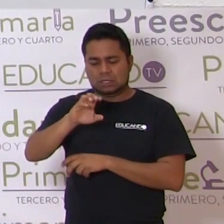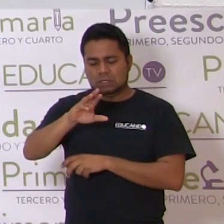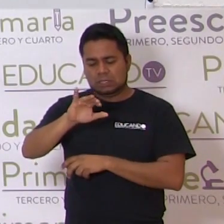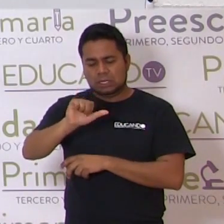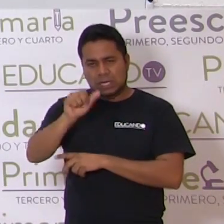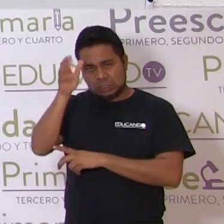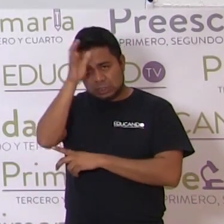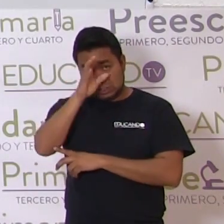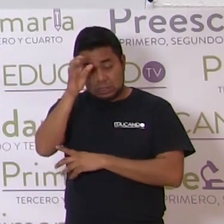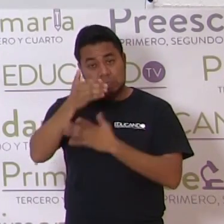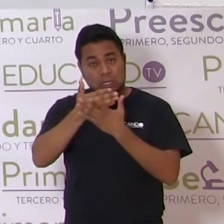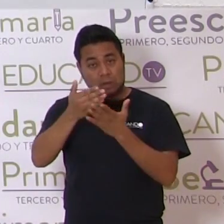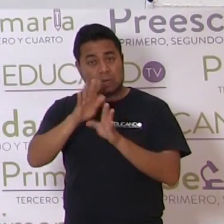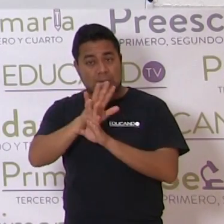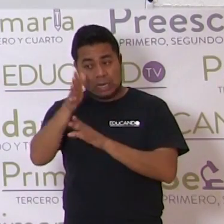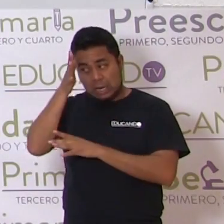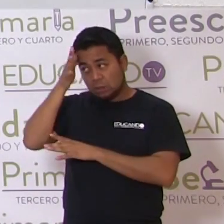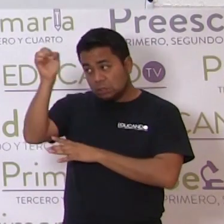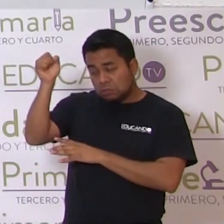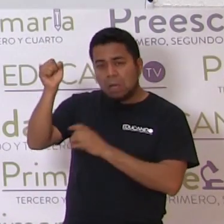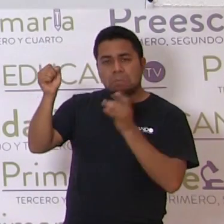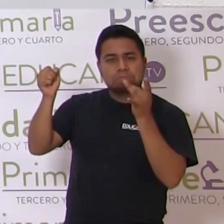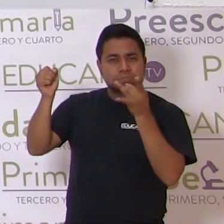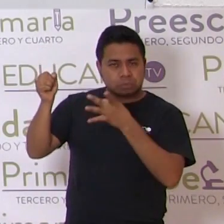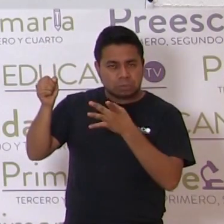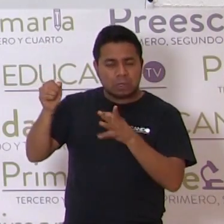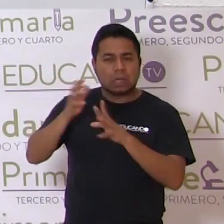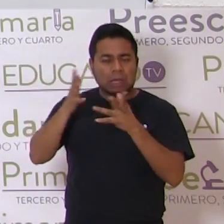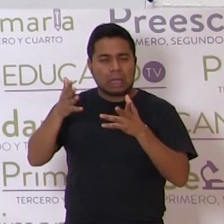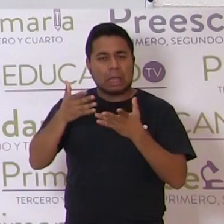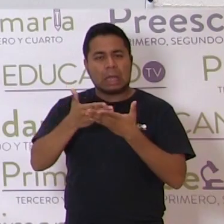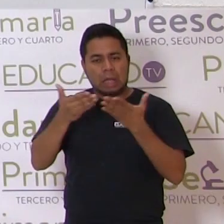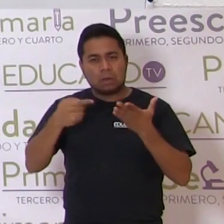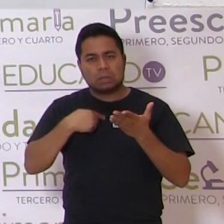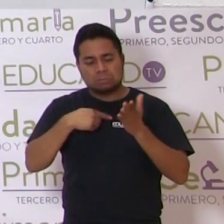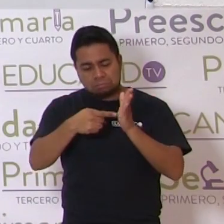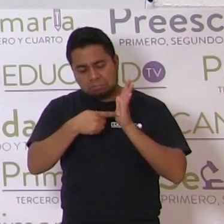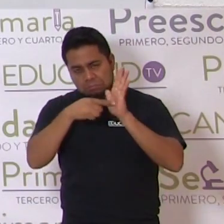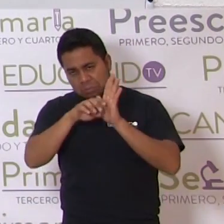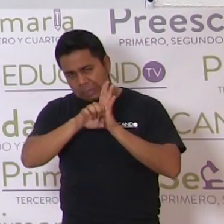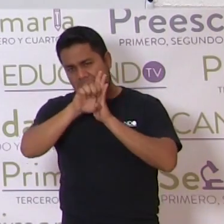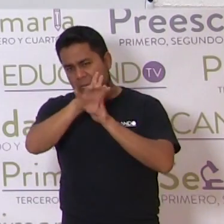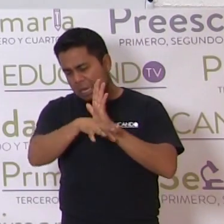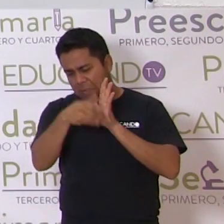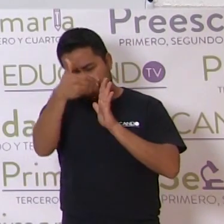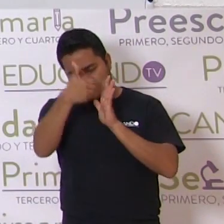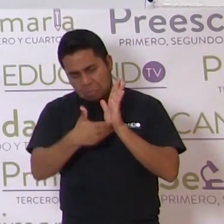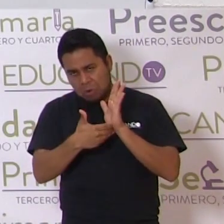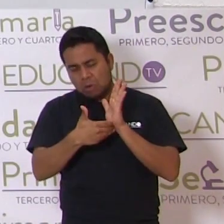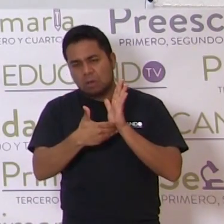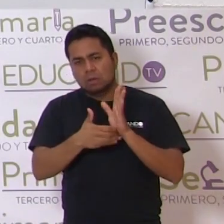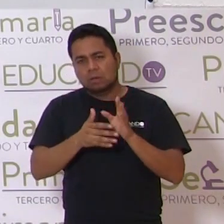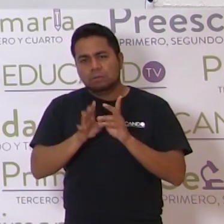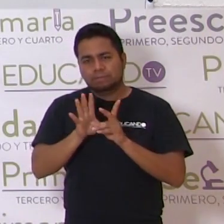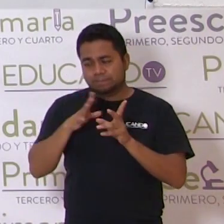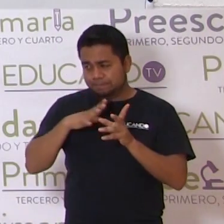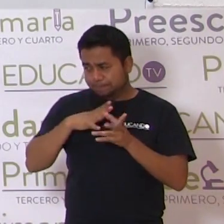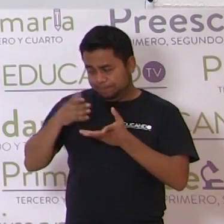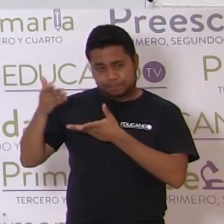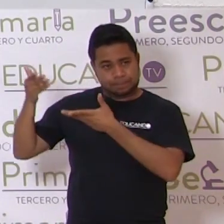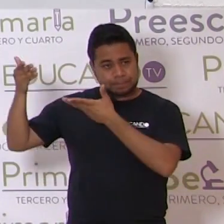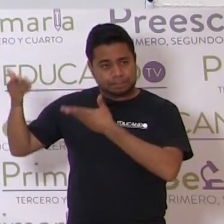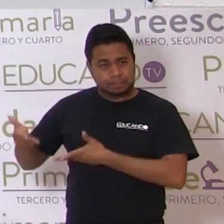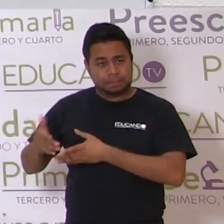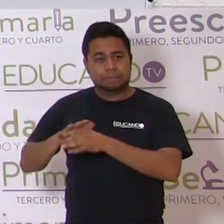Y ahora que ya vimos este concepto, pues vamos a pasar, les traje a un ejemplo que está aquí junto a mí y